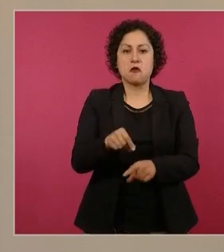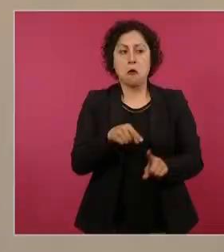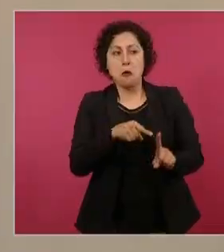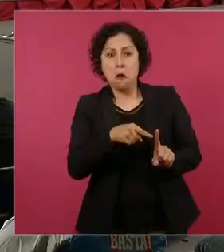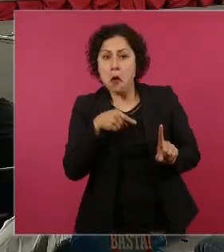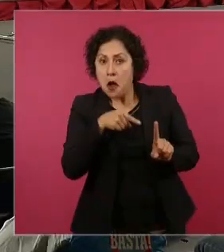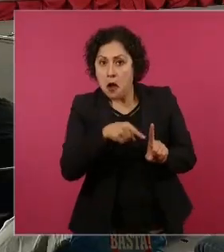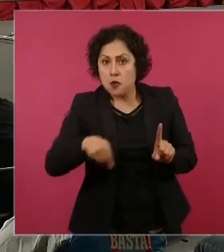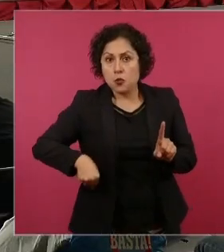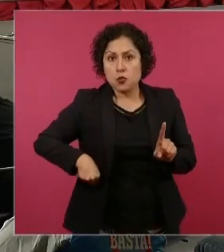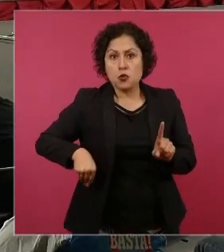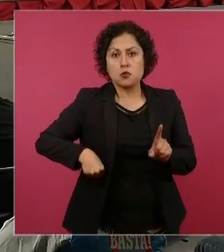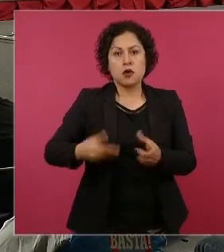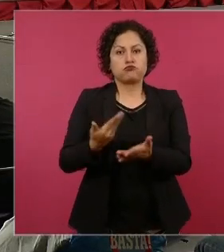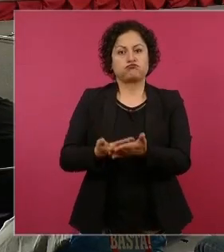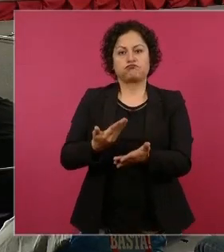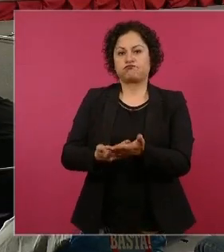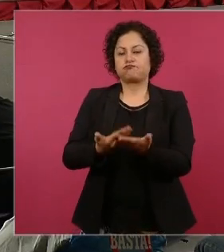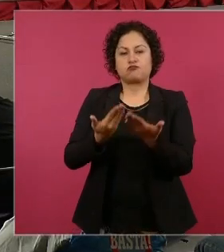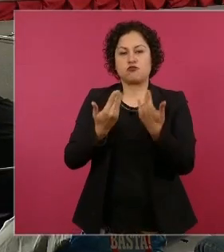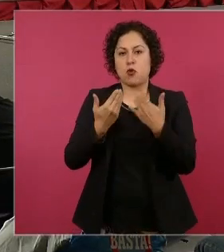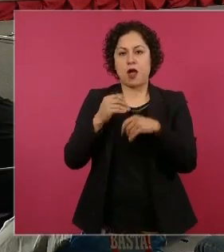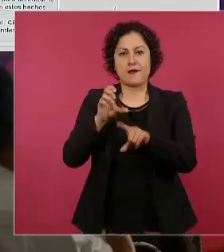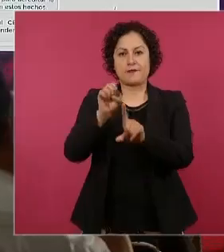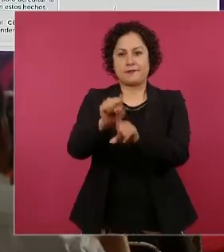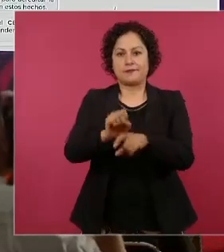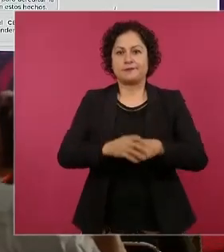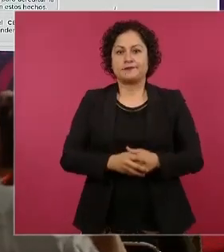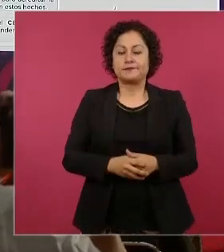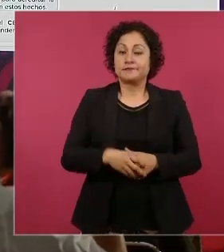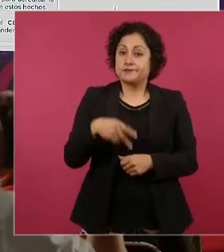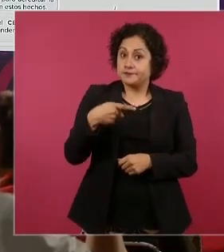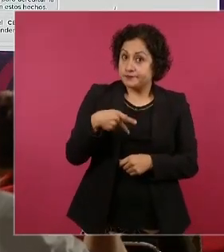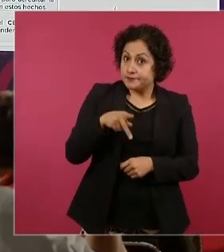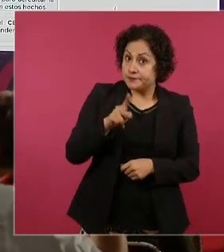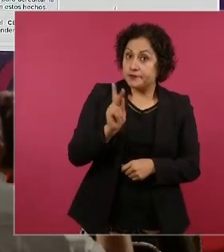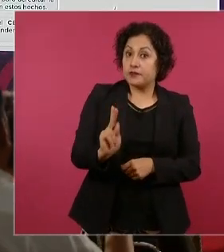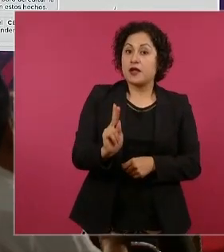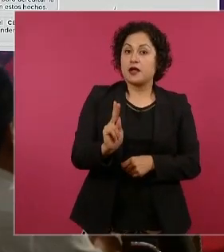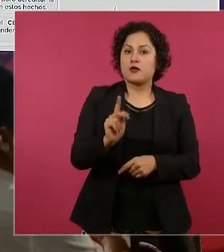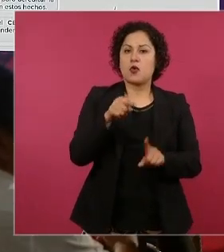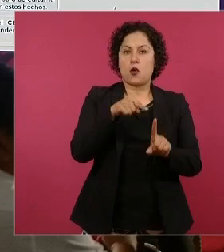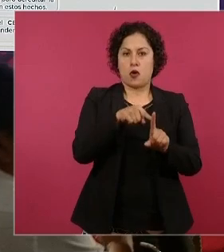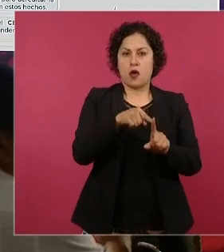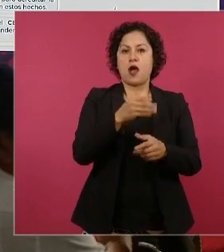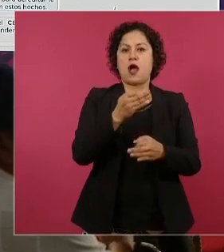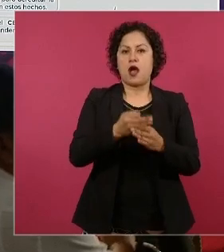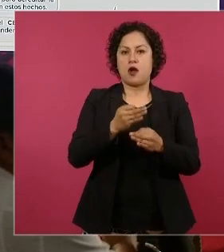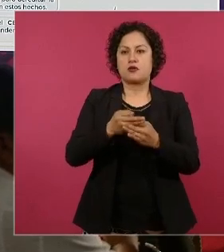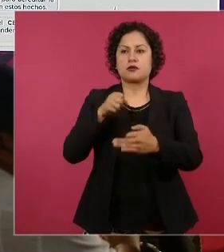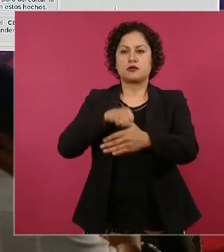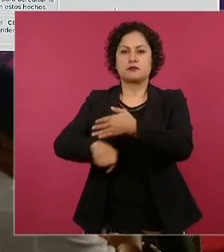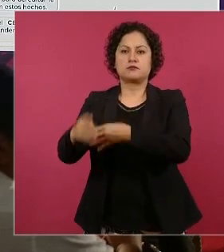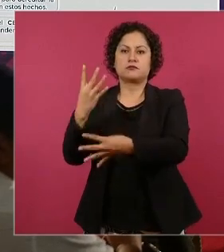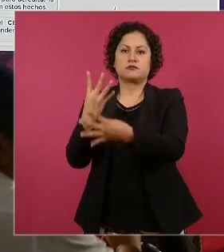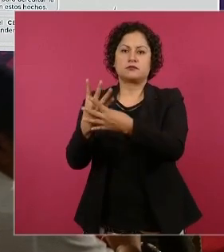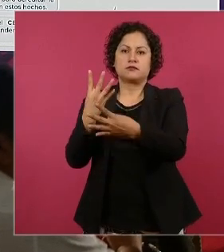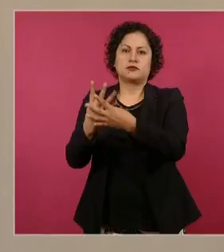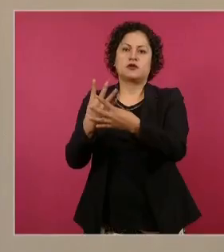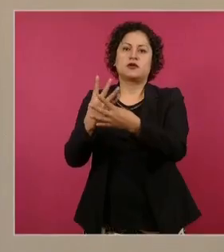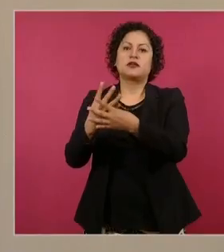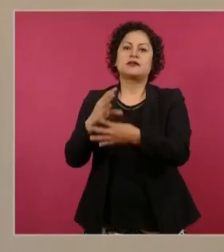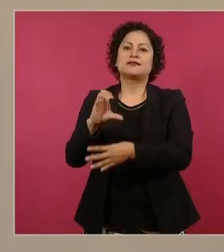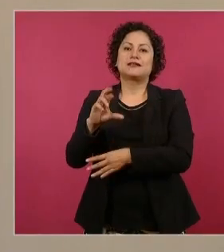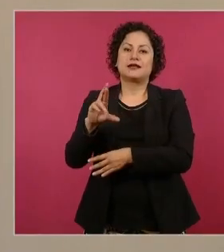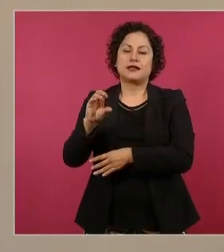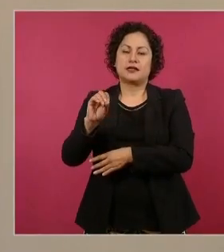de Fernando Emanuel en los hechos que se mencionan. Sin embargo, él permanece recluido en el Cerezo 18 de Coahuila,